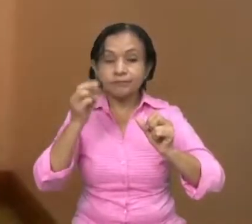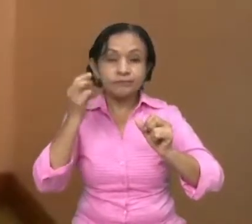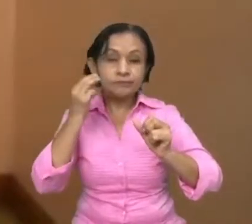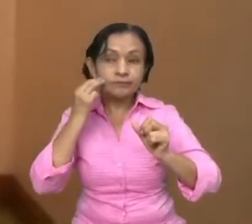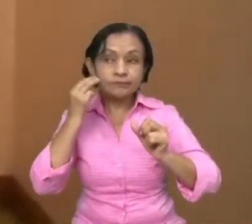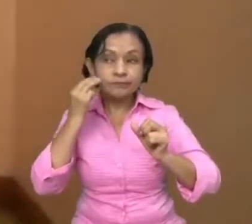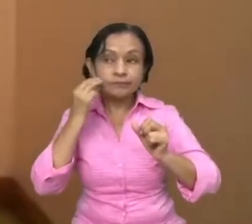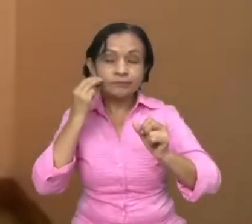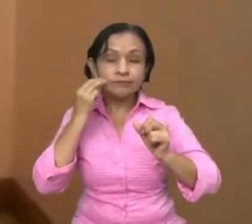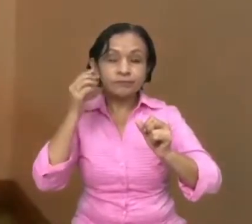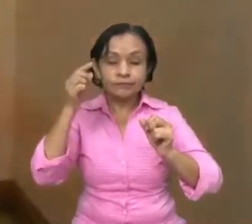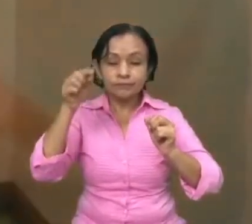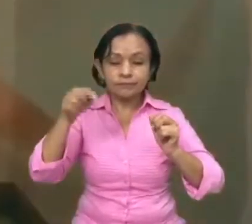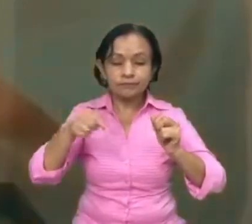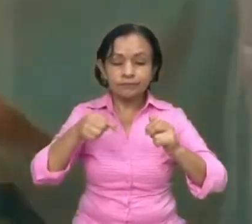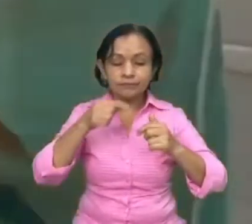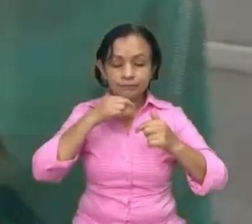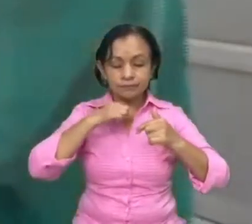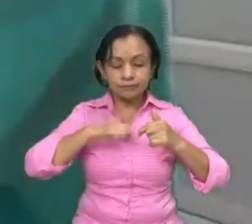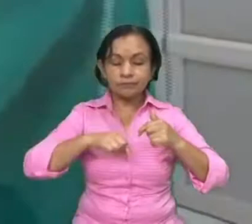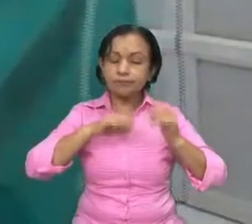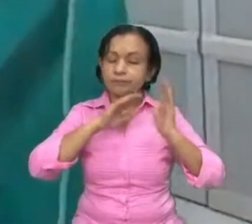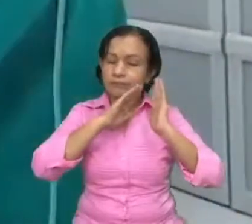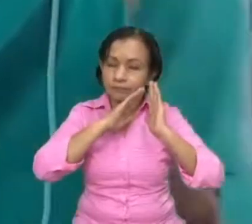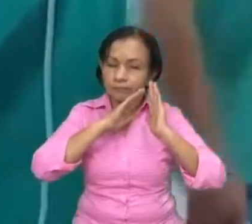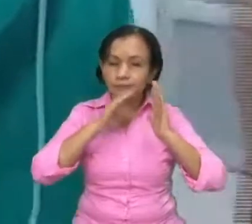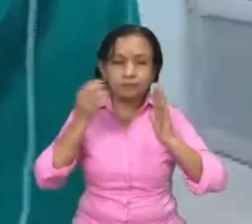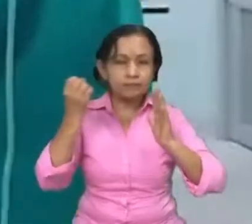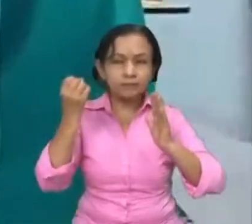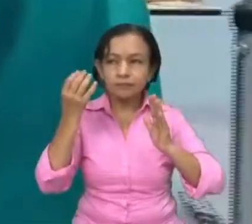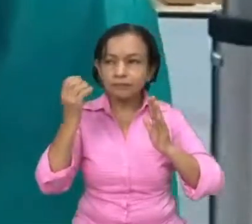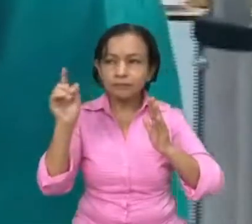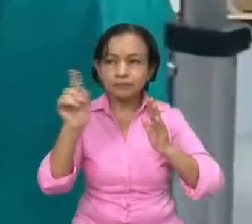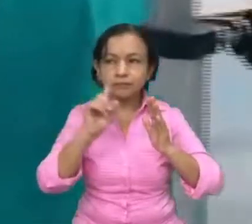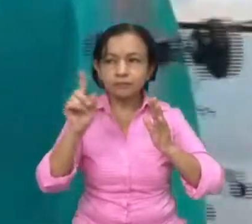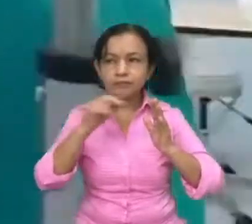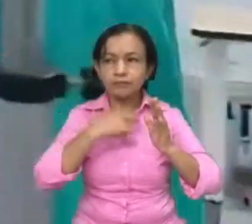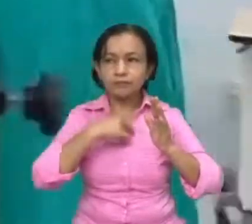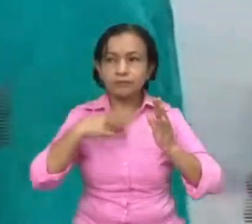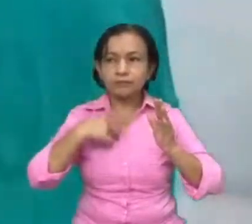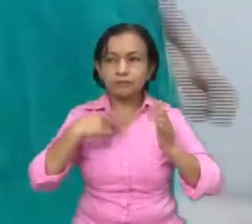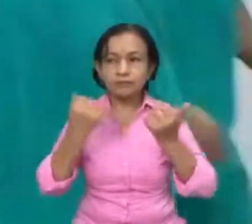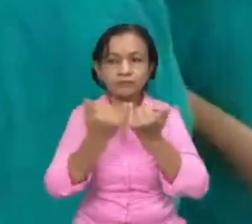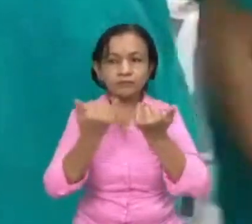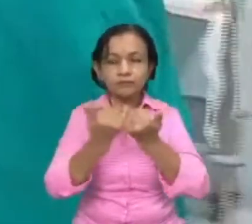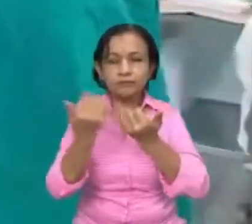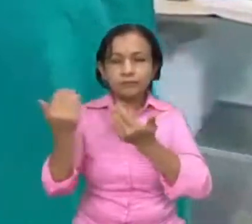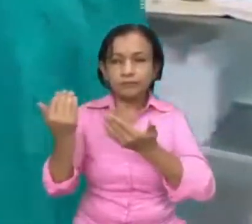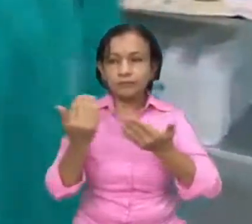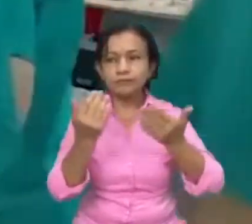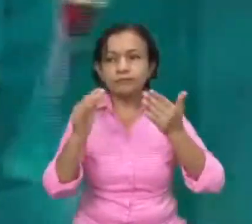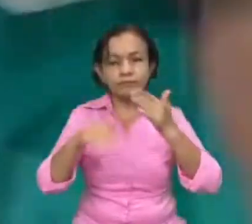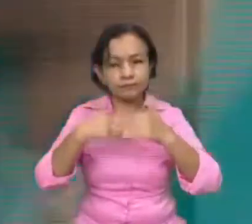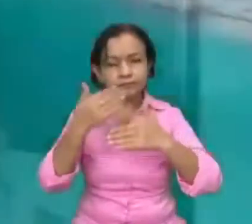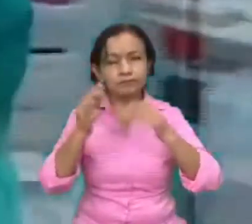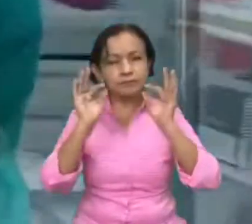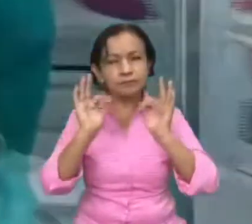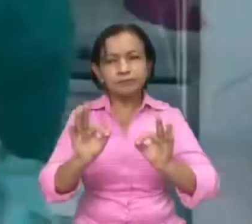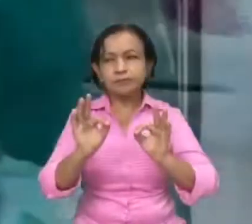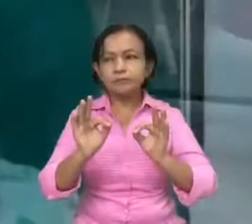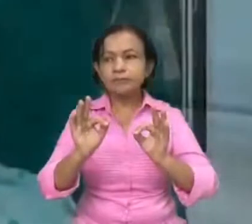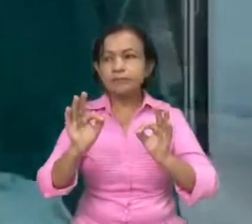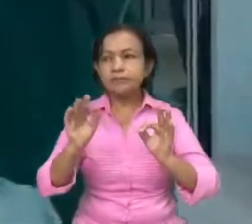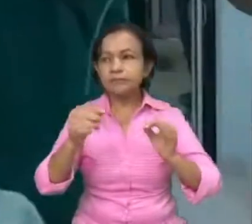a la madre también le pasa al feto y hace que el feto no tenga dolor. Monitoreamos signos vitales del feto para que todo esté bien.